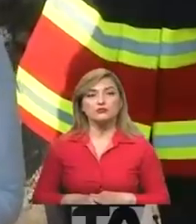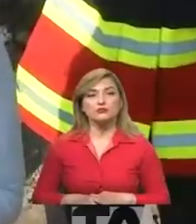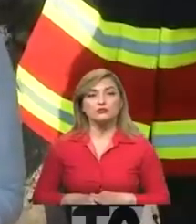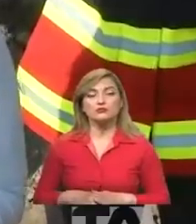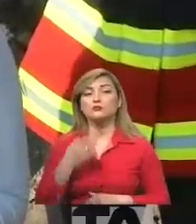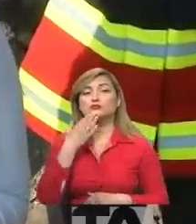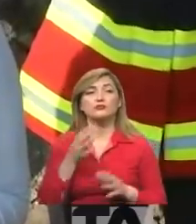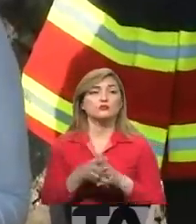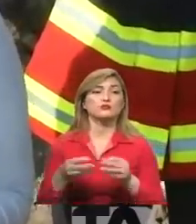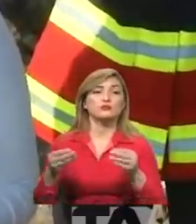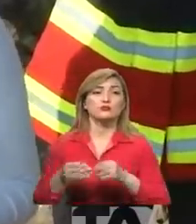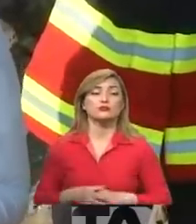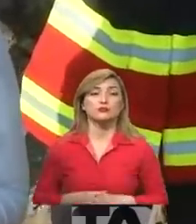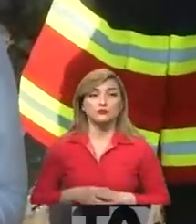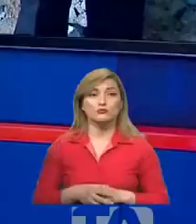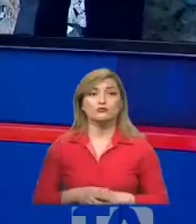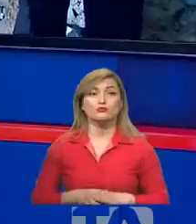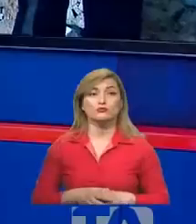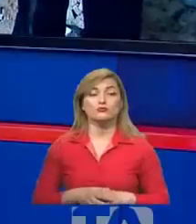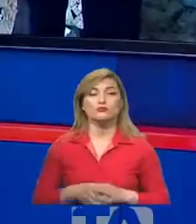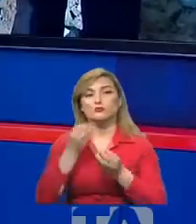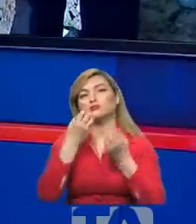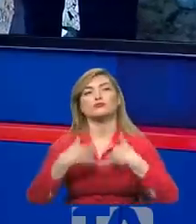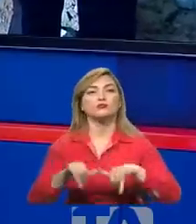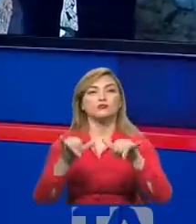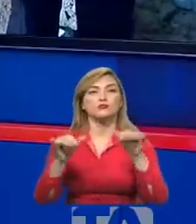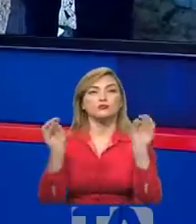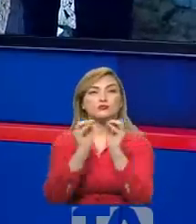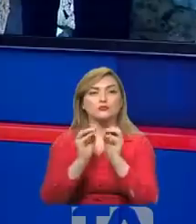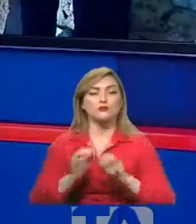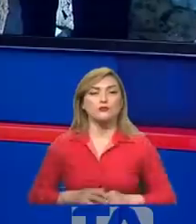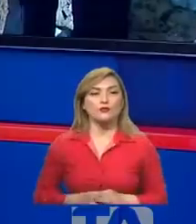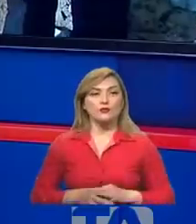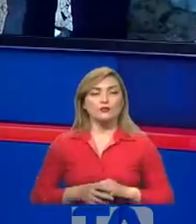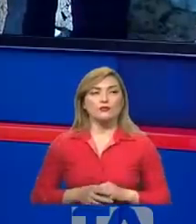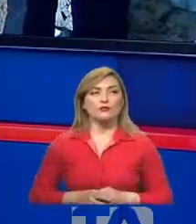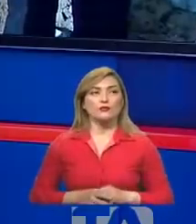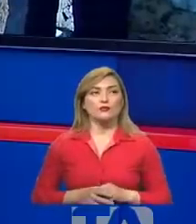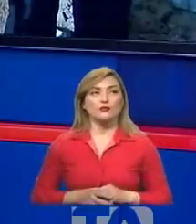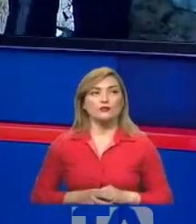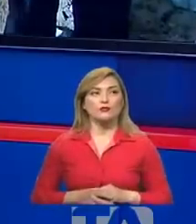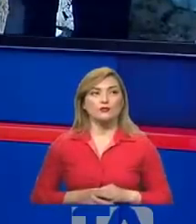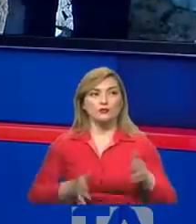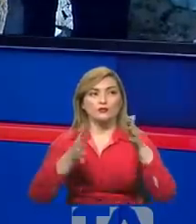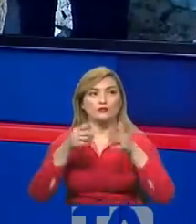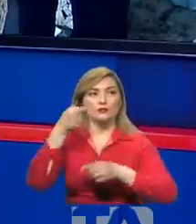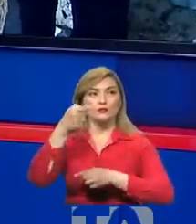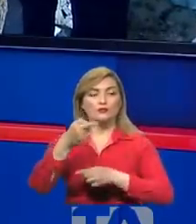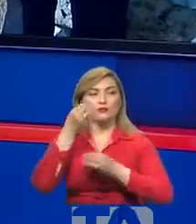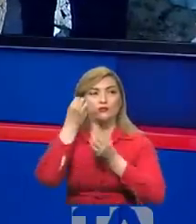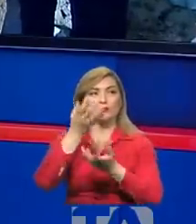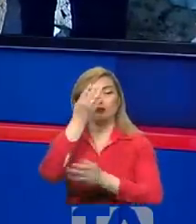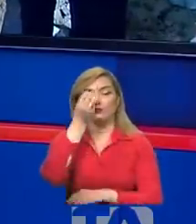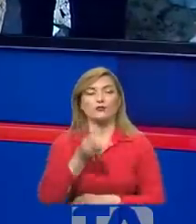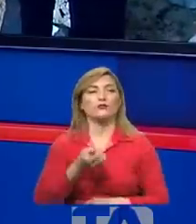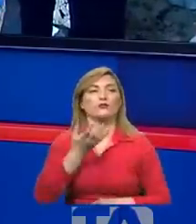pueden arreglar esta situación. Con esta información regreso contigo, María Isabel, estudio, pero nos mantendremos pendientes en nuestras siguientes emisiones.